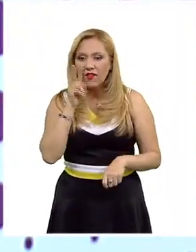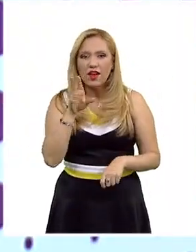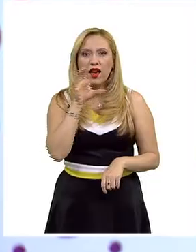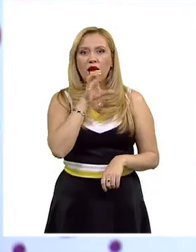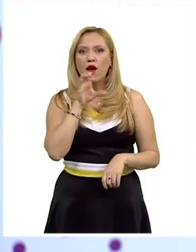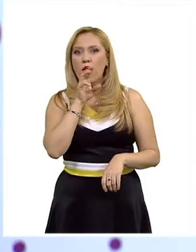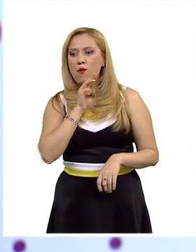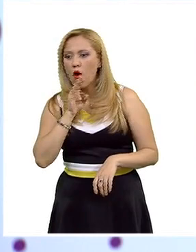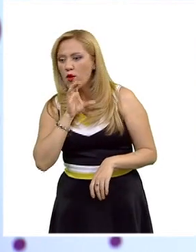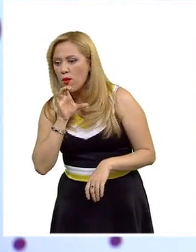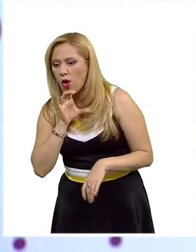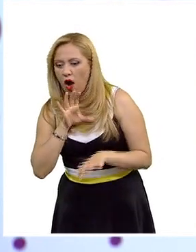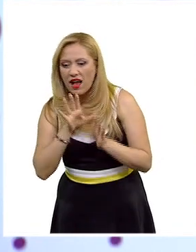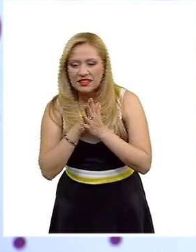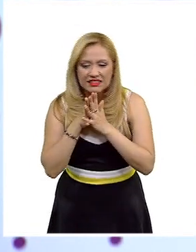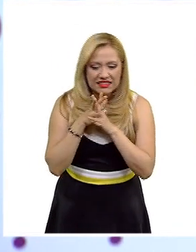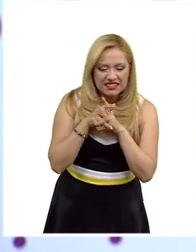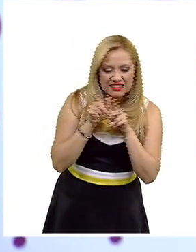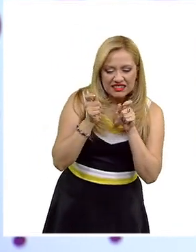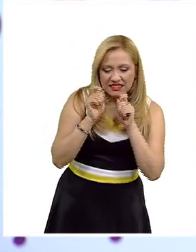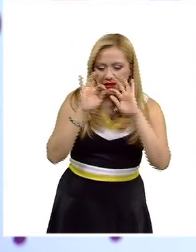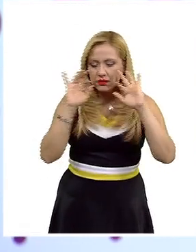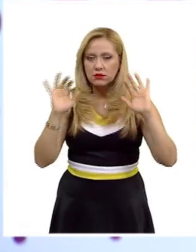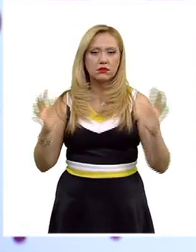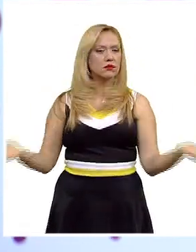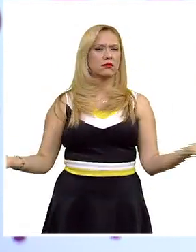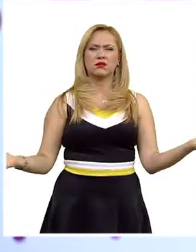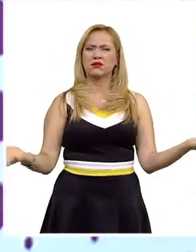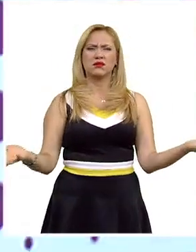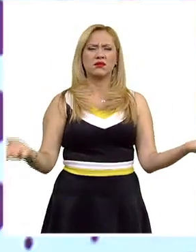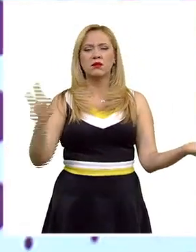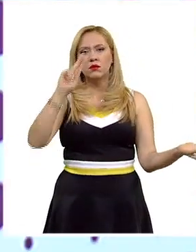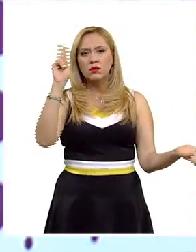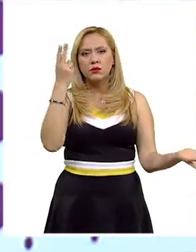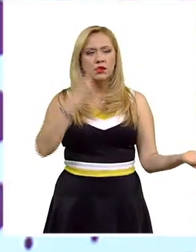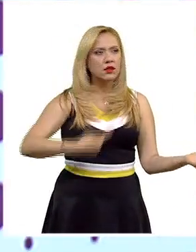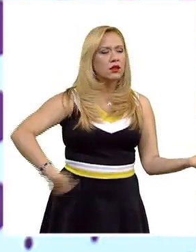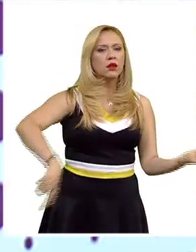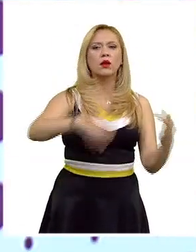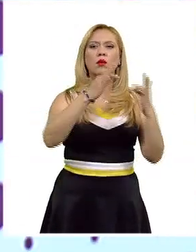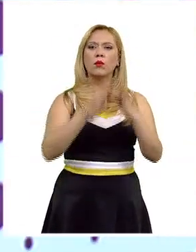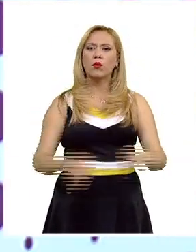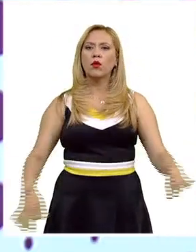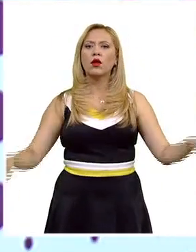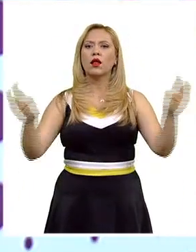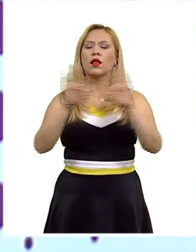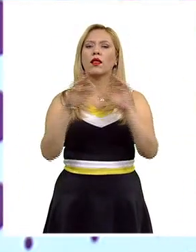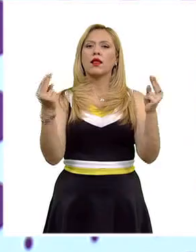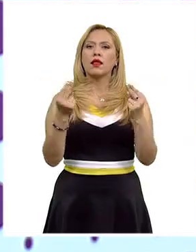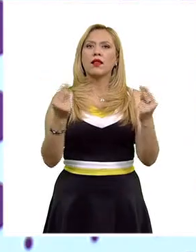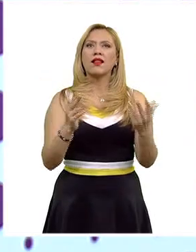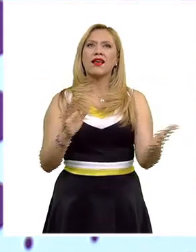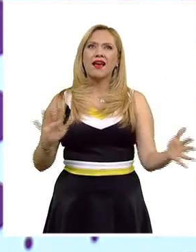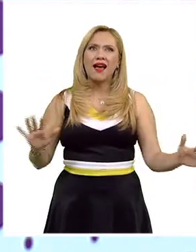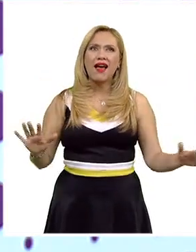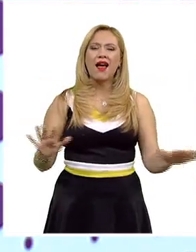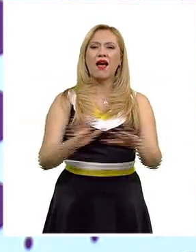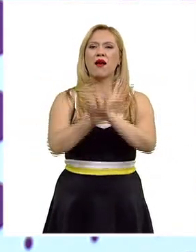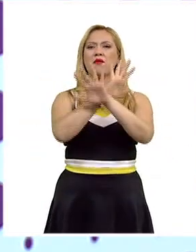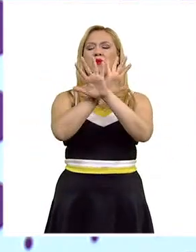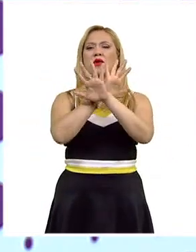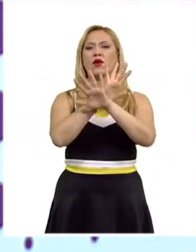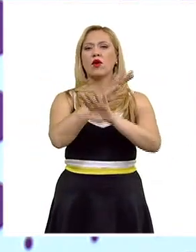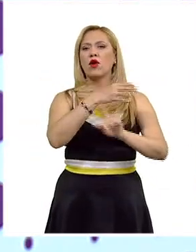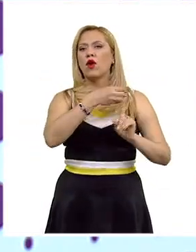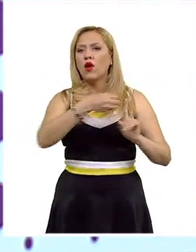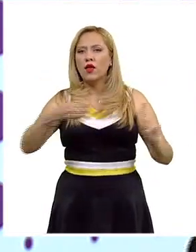morbo. Entonces, creo que ahí las universidades también tenemos un papel fundamental en impulsar la transformación del